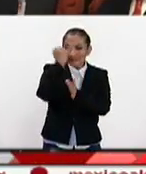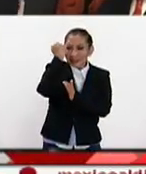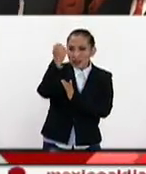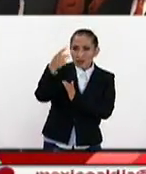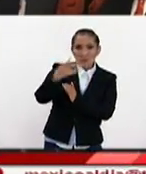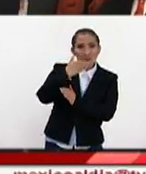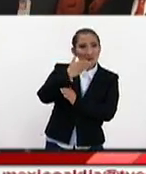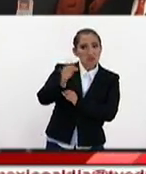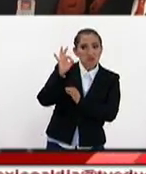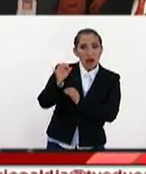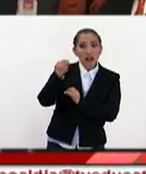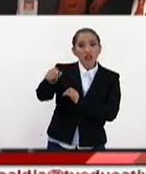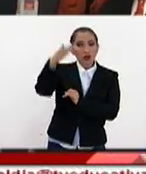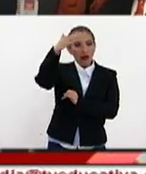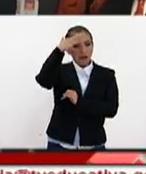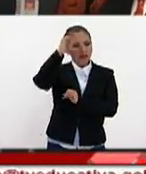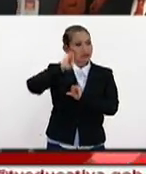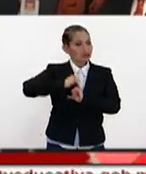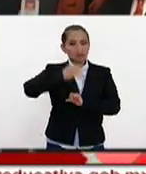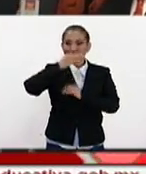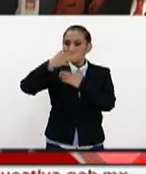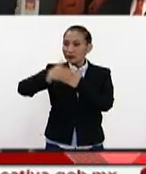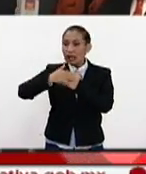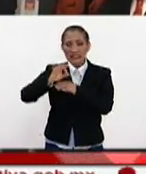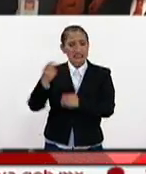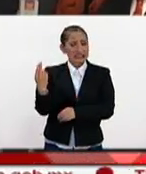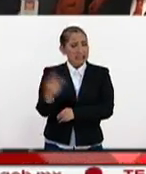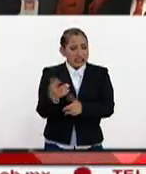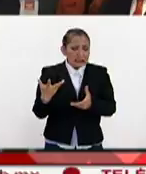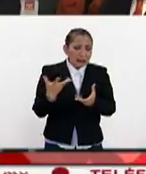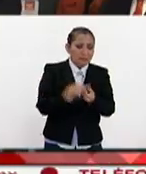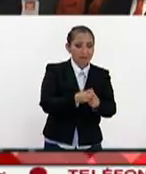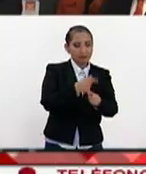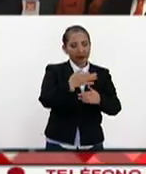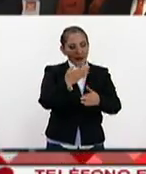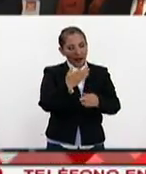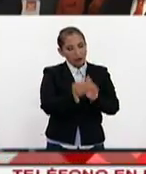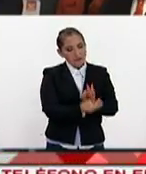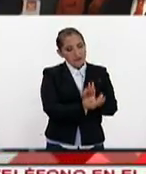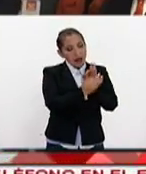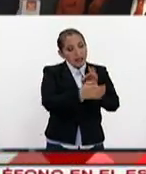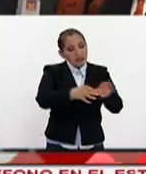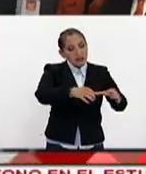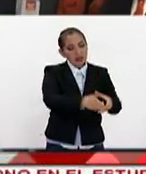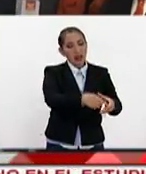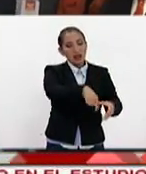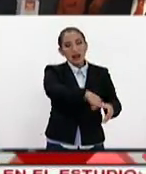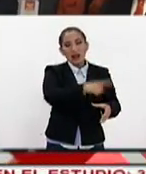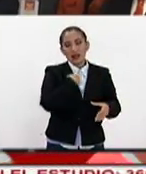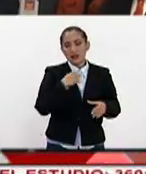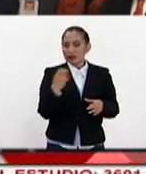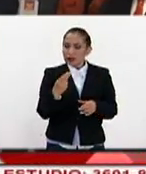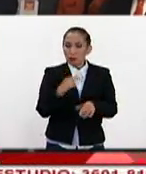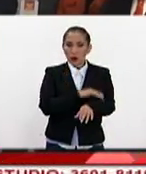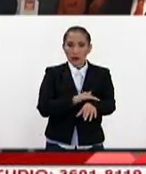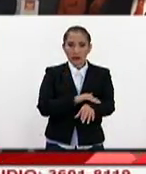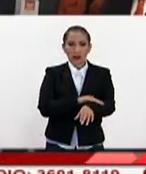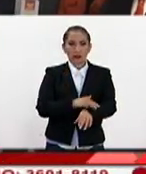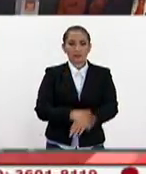ideas brillantes y su liderazgo son indispensables en el frente y son indispensables en nuestra